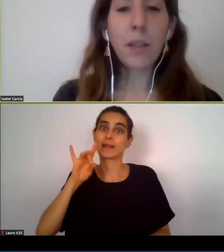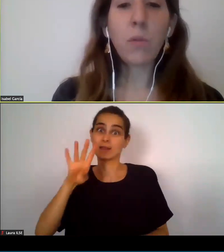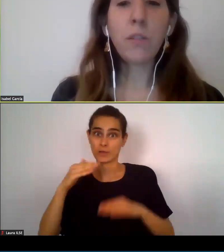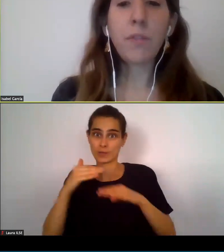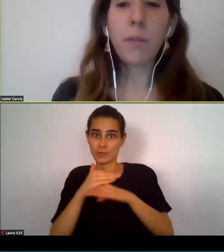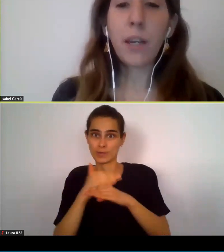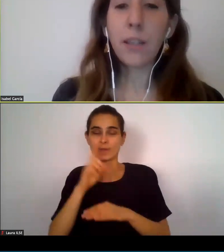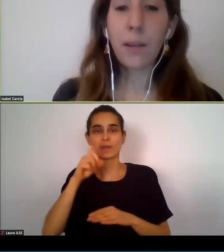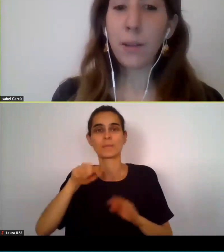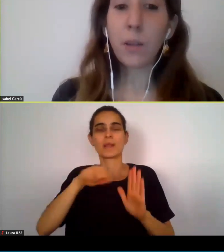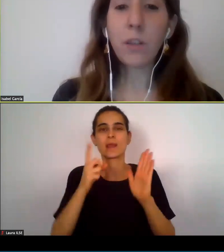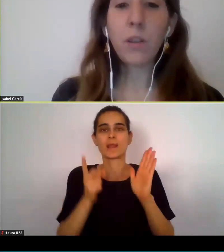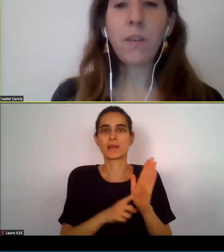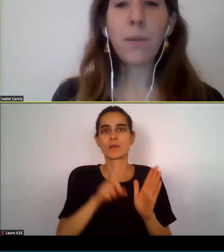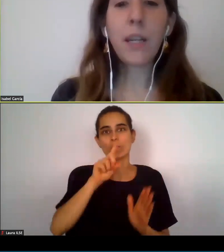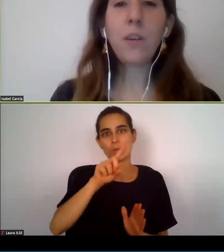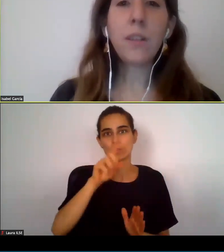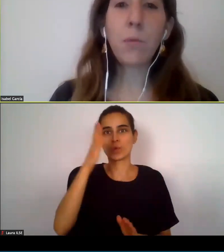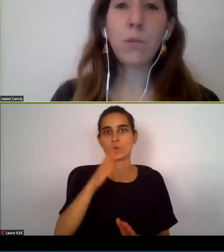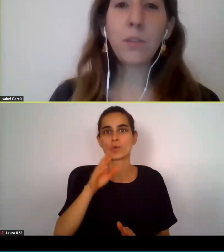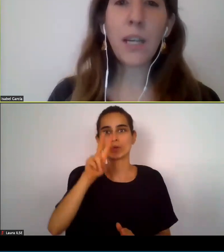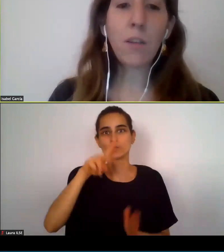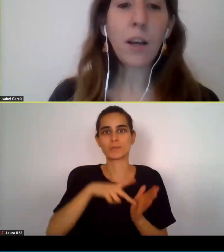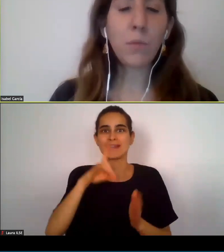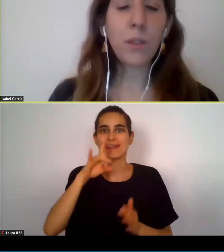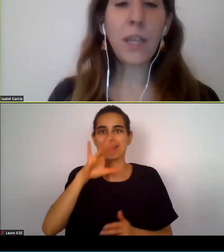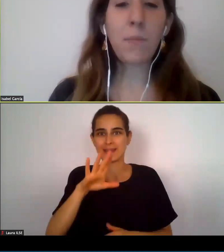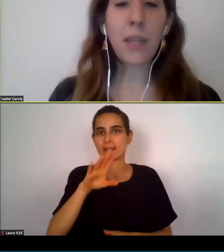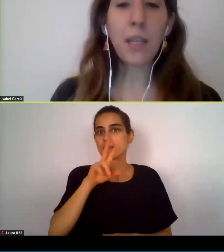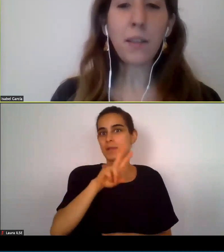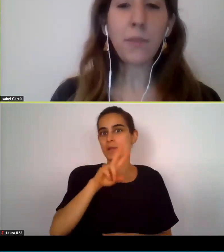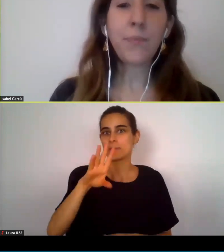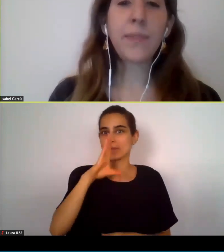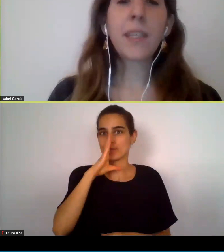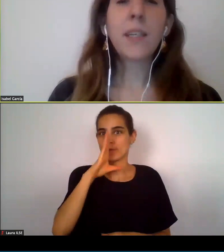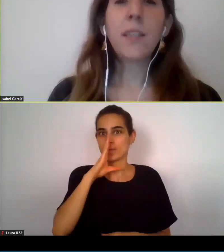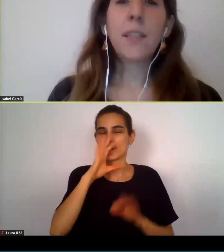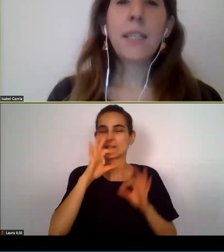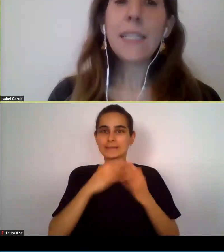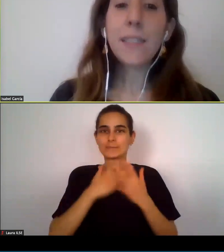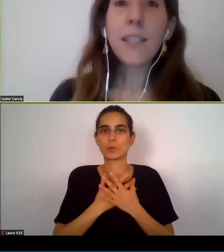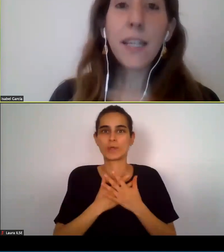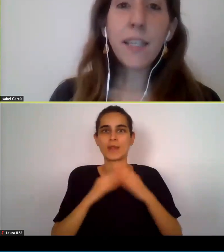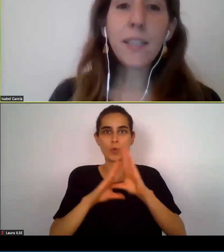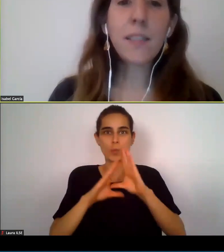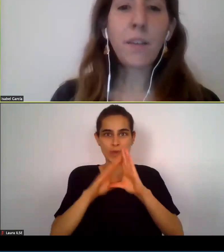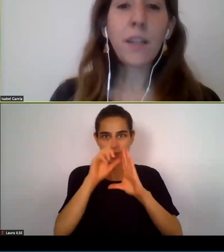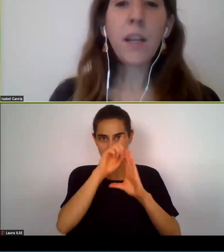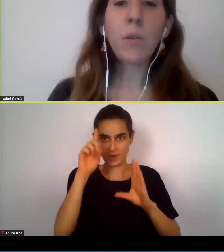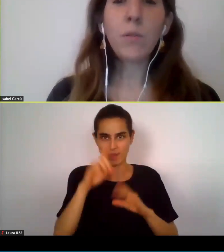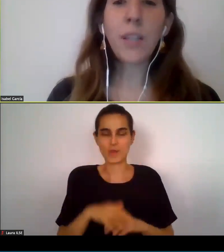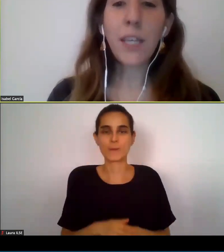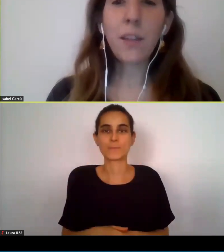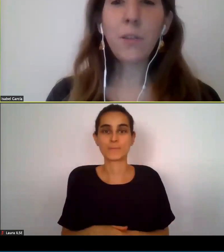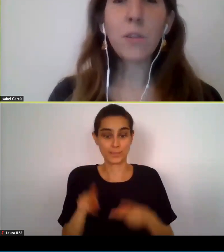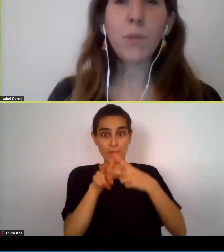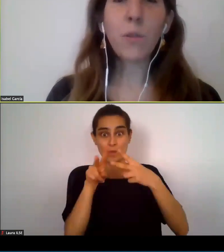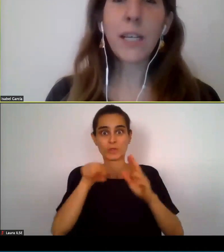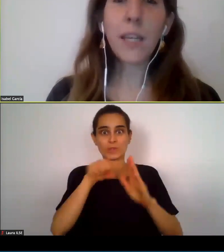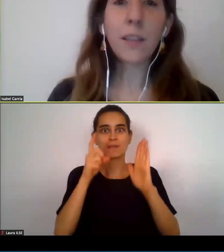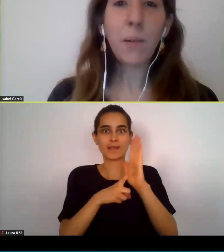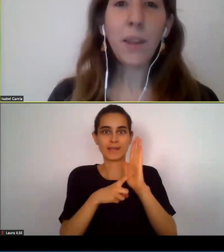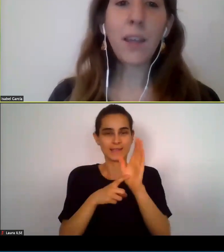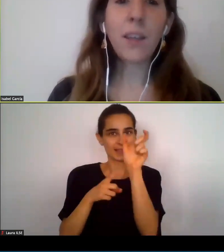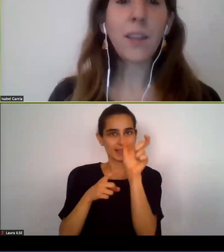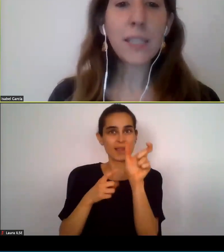de 24 de febrero de voluntariado en la Comunidad de Madrid. Estas leyes definen el voluntariado como